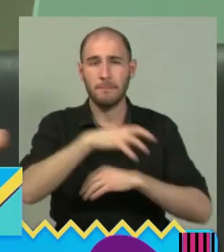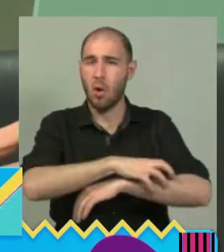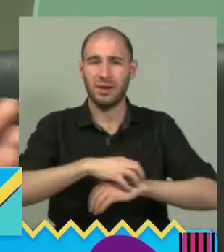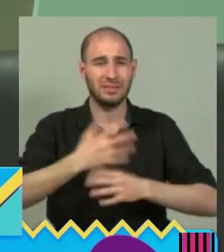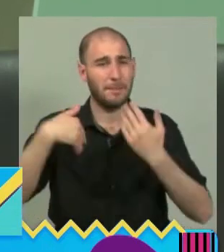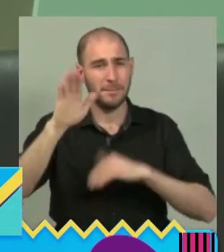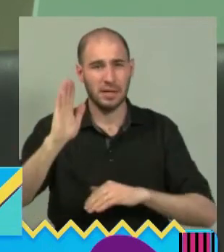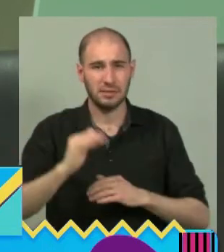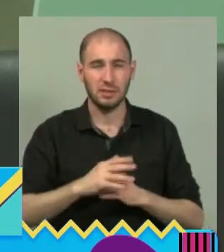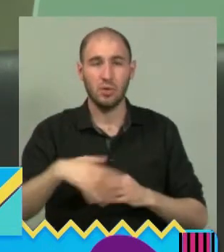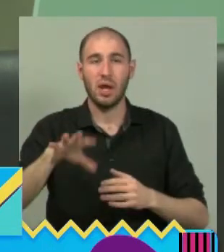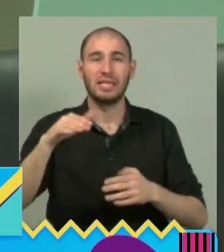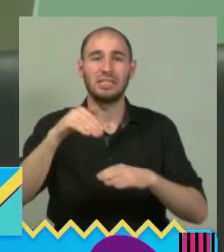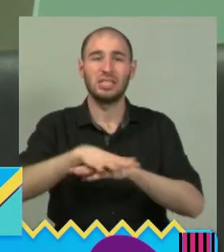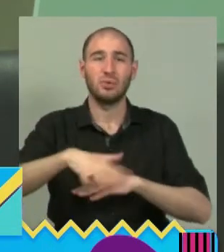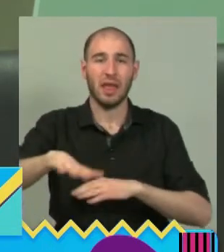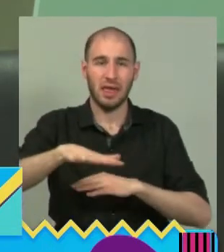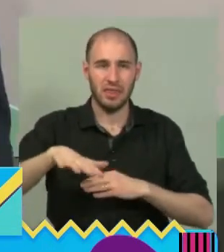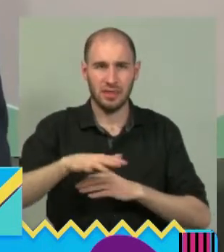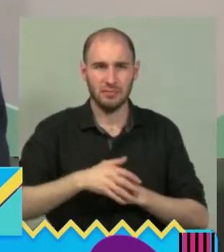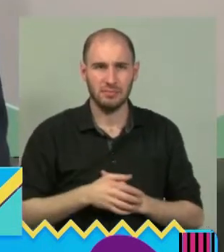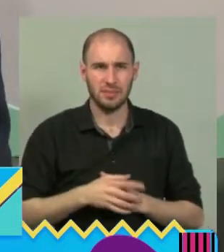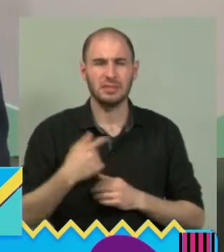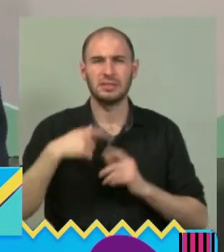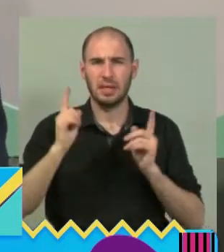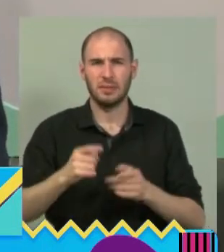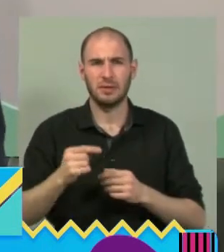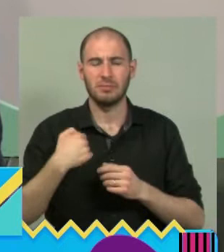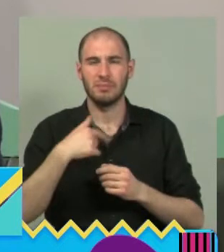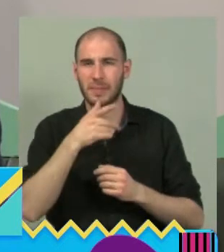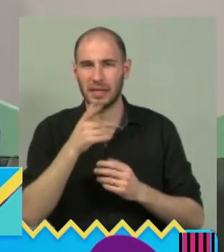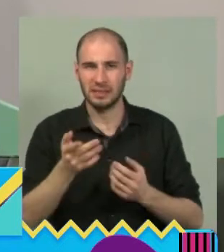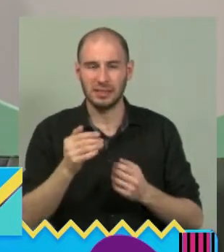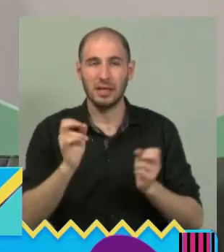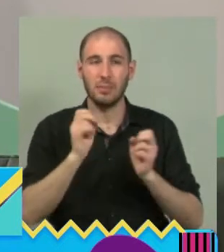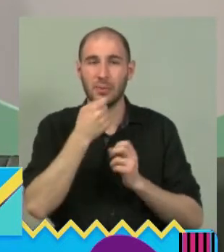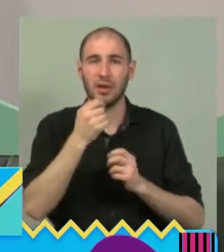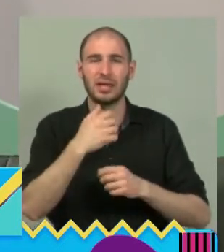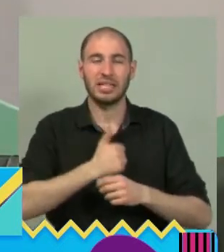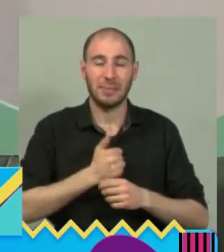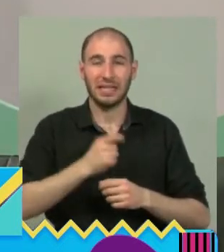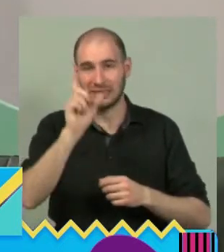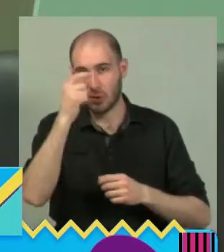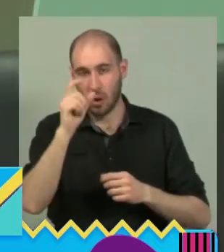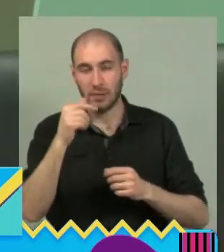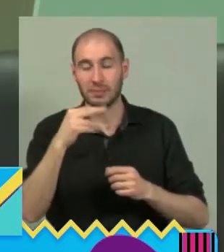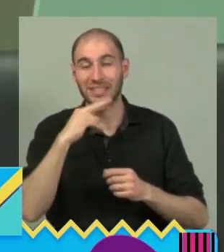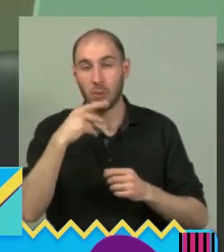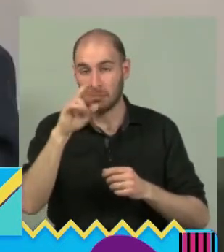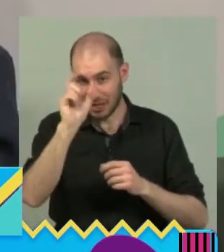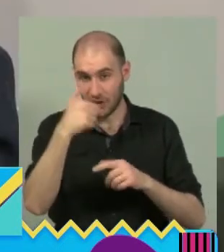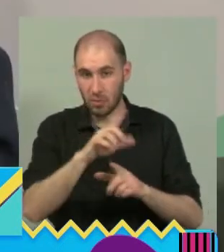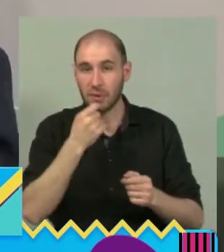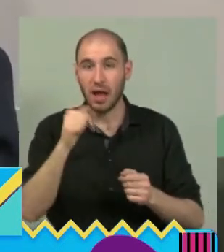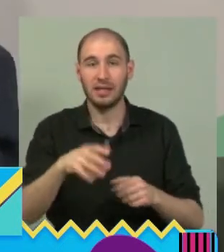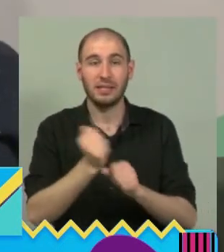pobreza en los centros urbanos. O sea, sí, yo no quisiera pensar, Raúl, yo no quisiera pensar lo que sería Catamarca y San Juan sin minería. Porque yo creo que si hoy hay